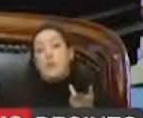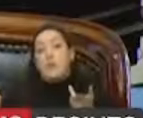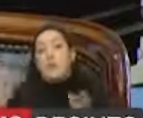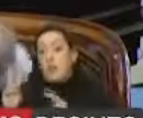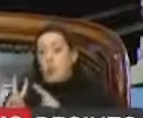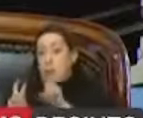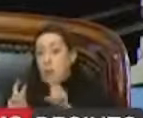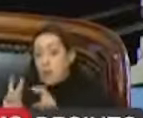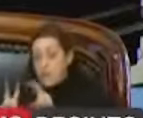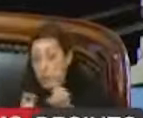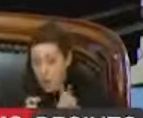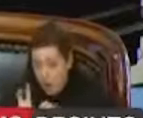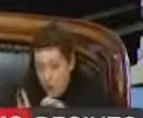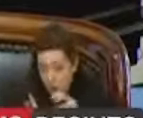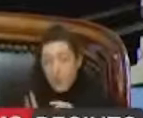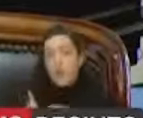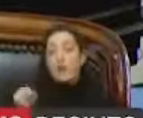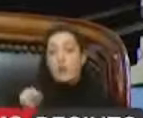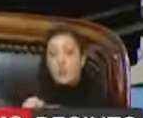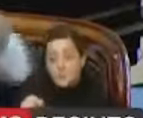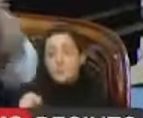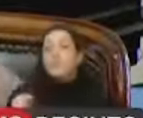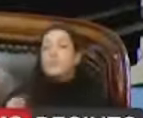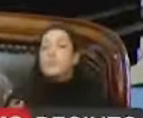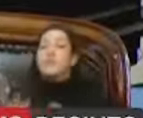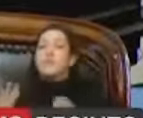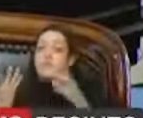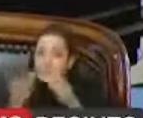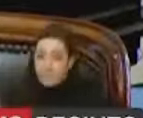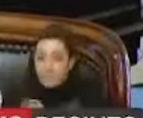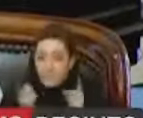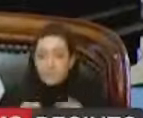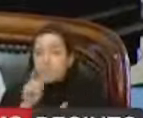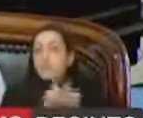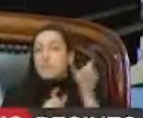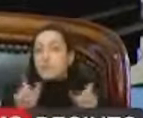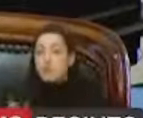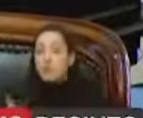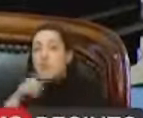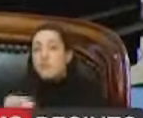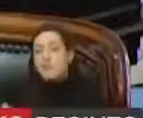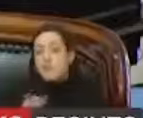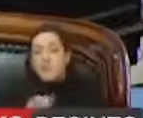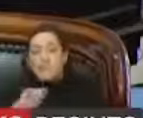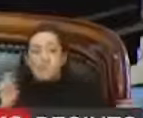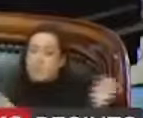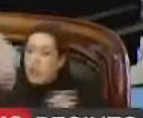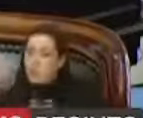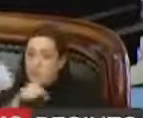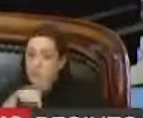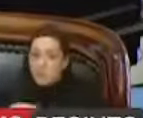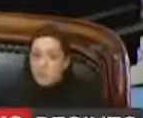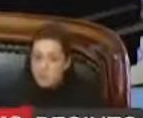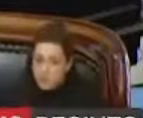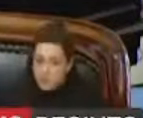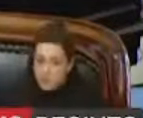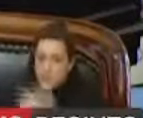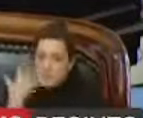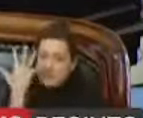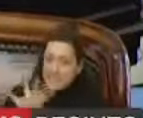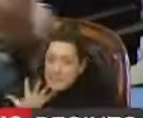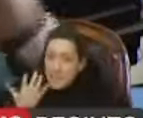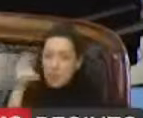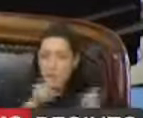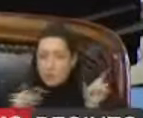Y a muy poquitos metros de donde estamos nosotros, fíjense que ya está el cordón de la policía y hay mucha gente que está esperando directamente